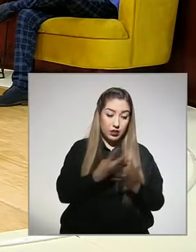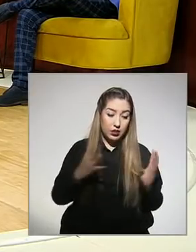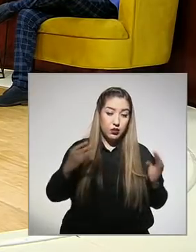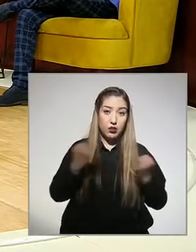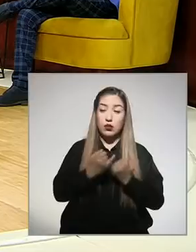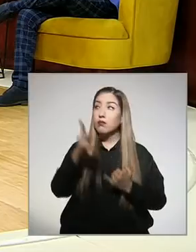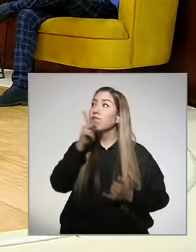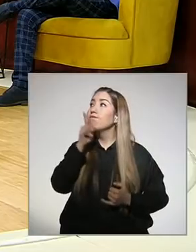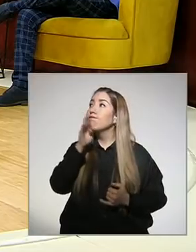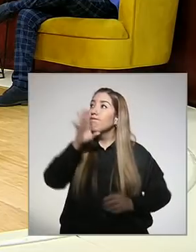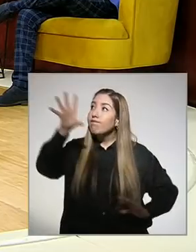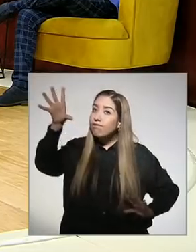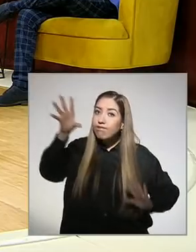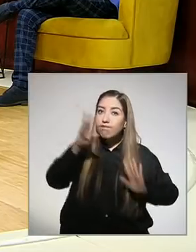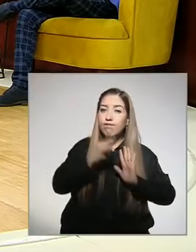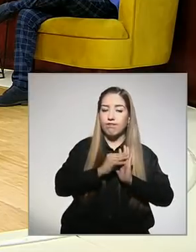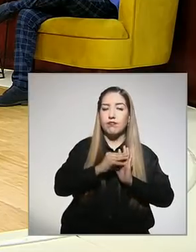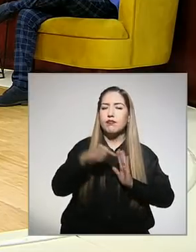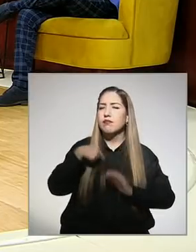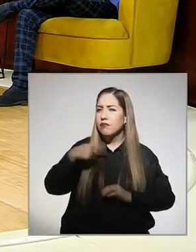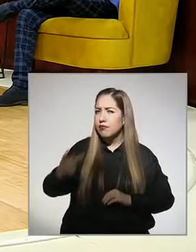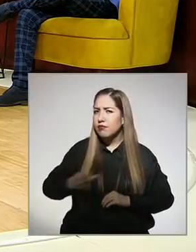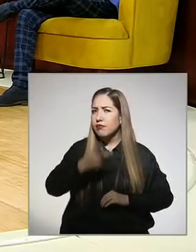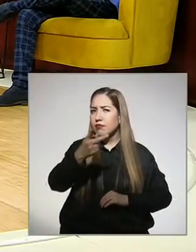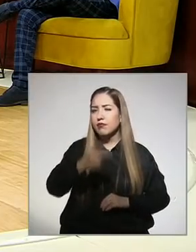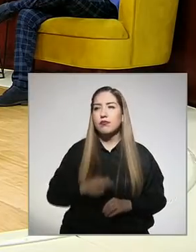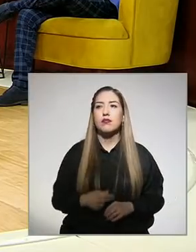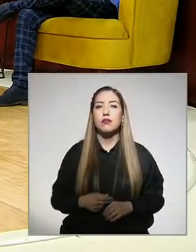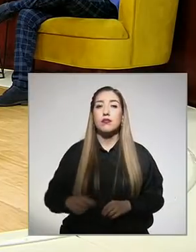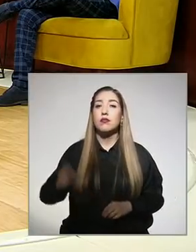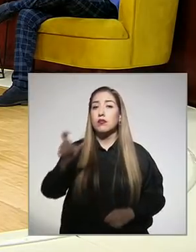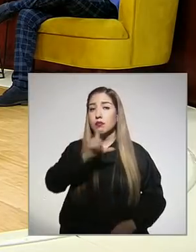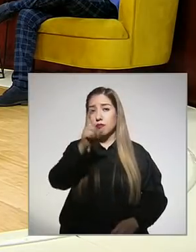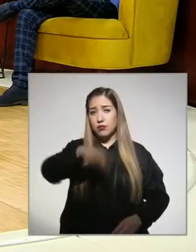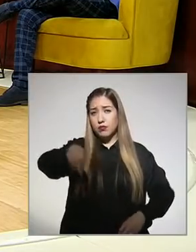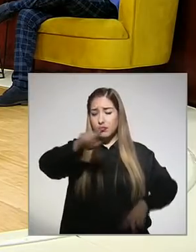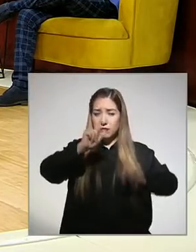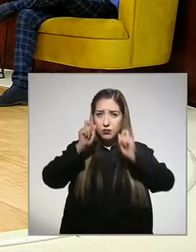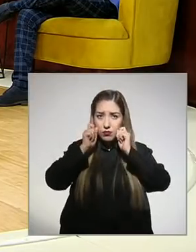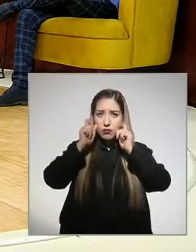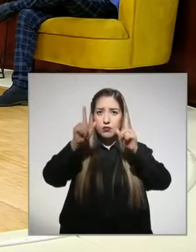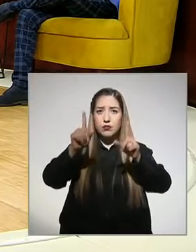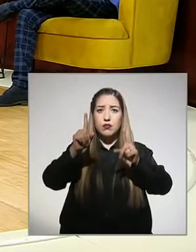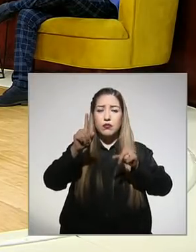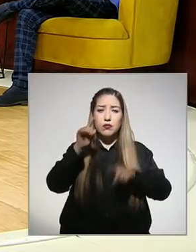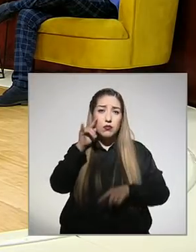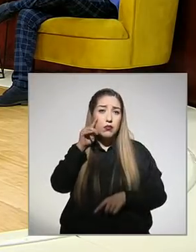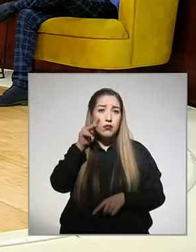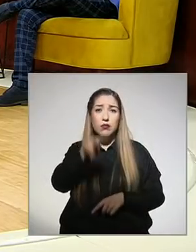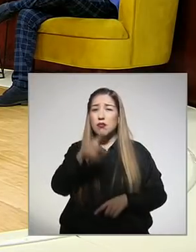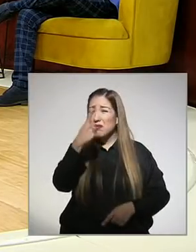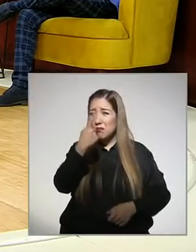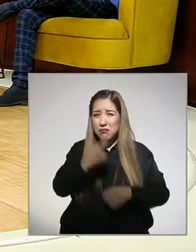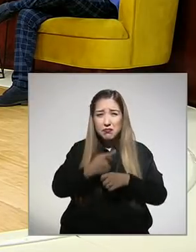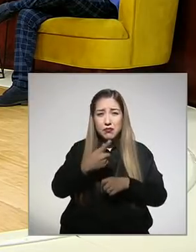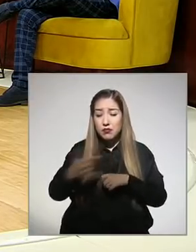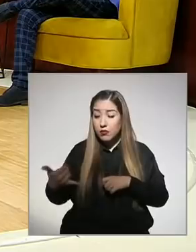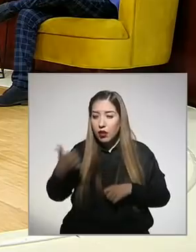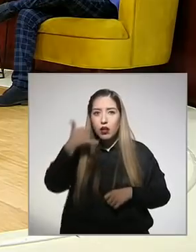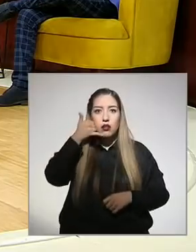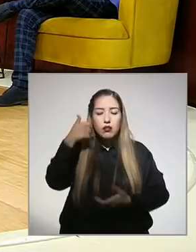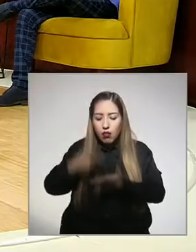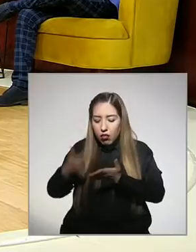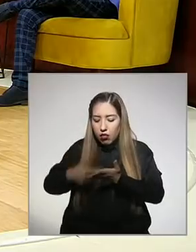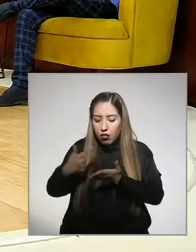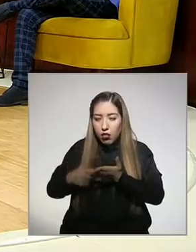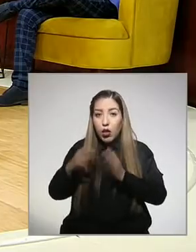quienes nos están viendo, ¿quiénes lo primero que hacen al despertar es ver el teléfono celular? ¿Quién es lo último que hacen antes de